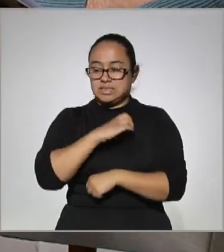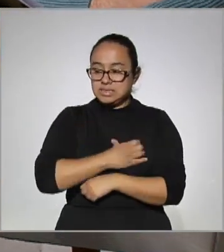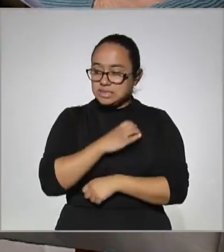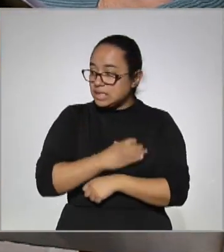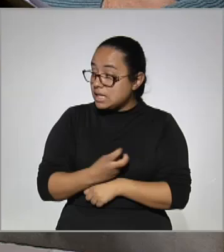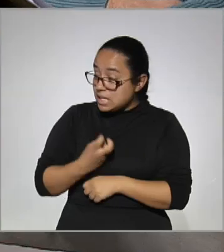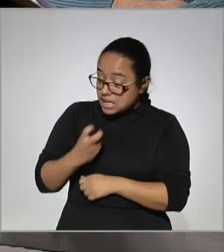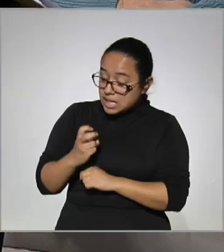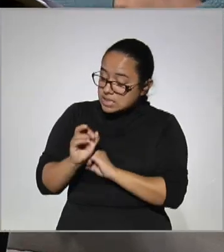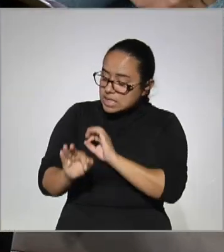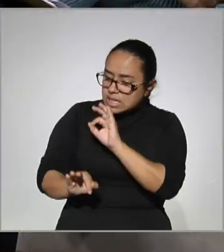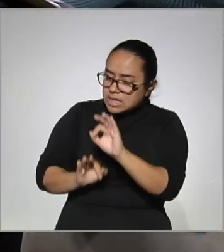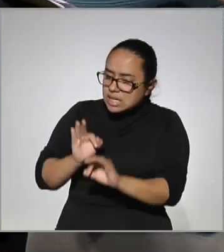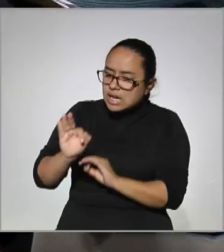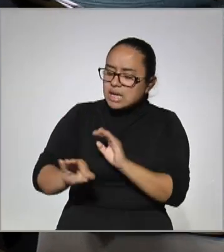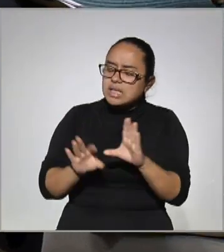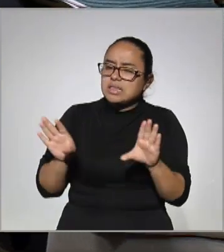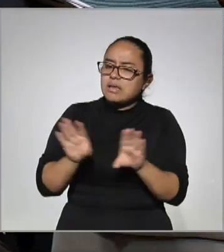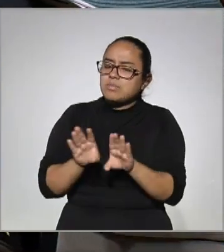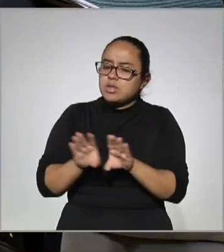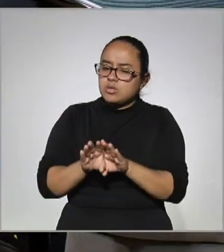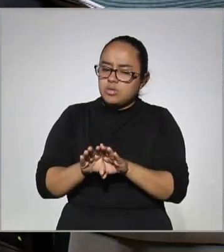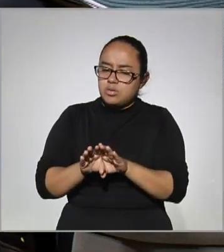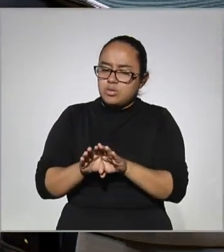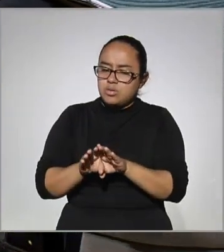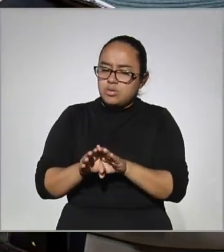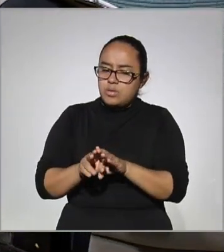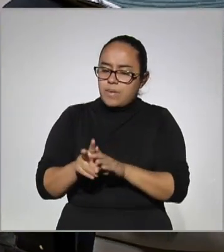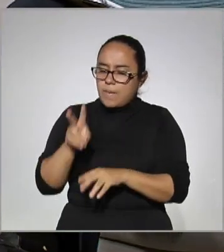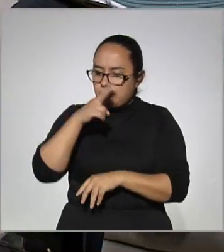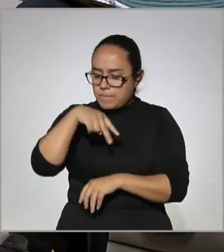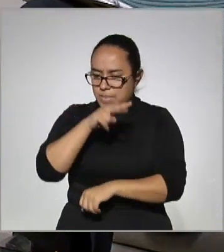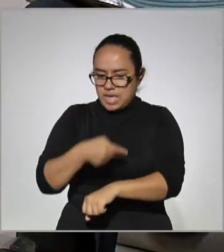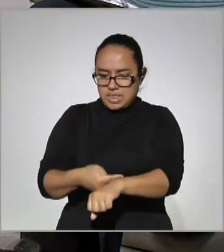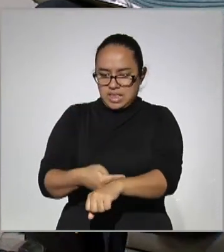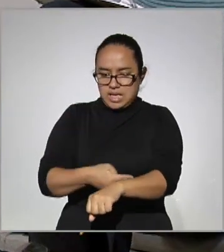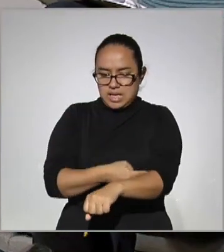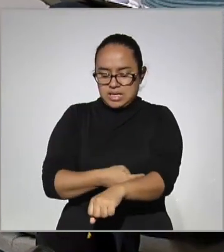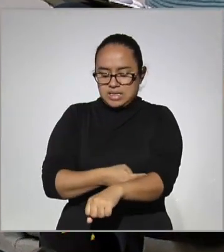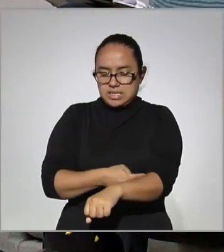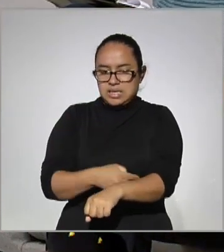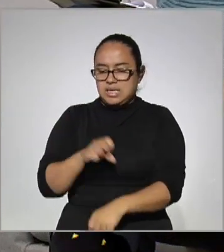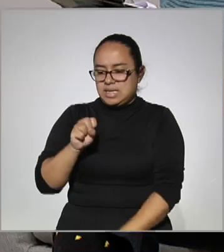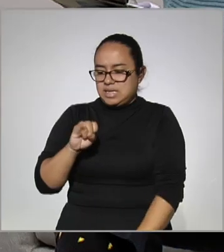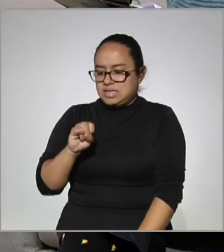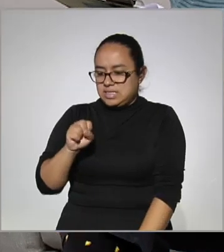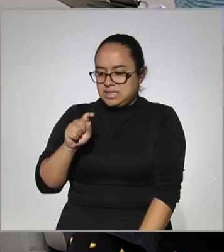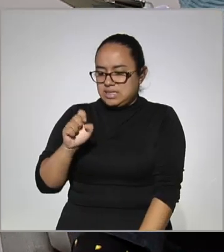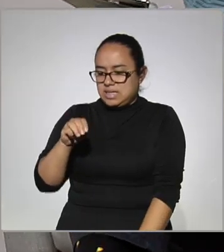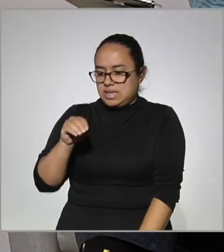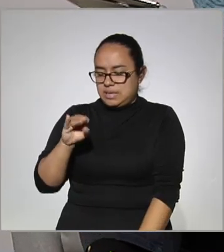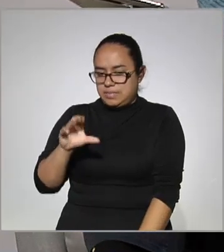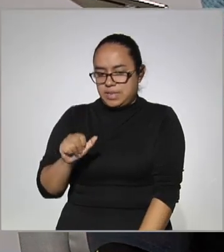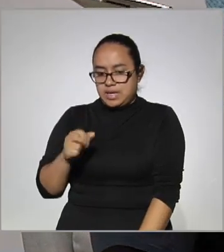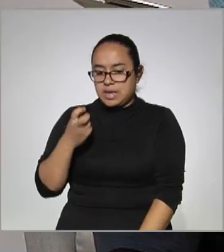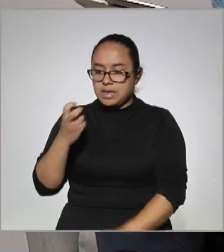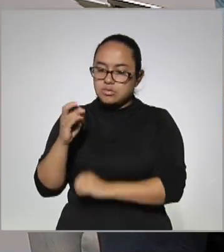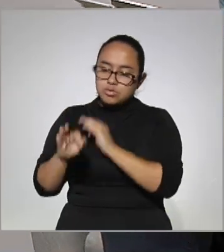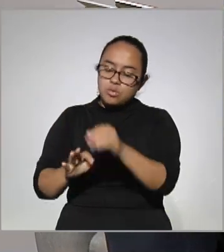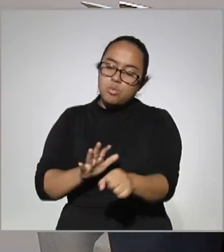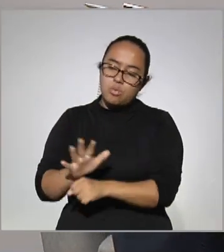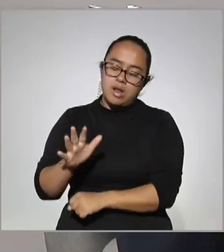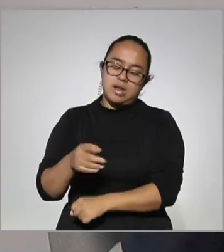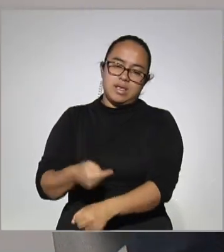el tratamiento va a ser un tratamiento vía venosa, vía sistémica. Entonces, el tratamiento va a ser